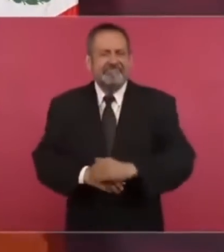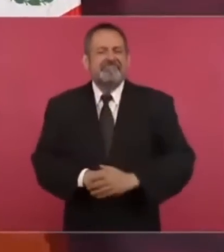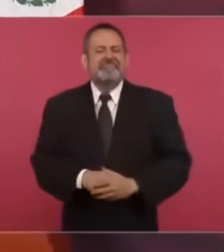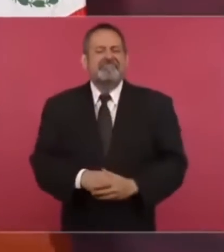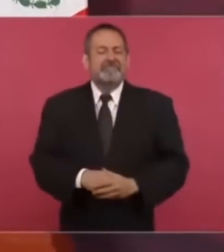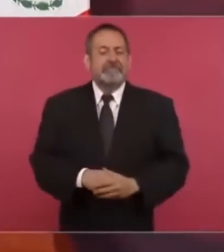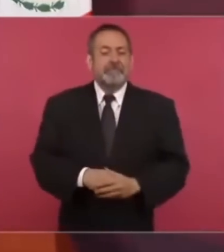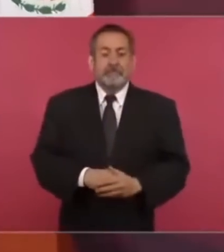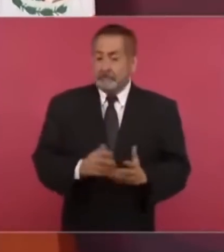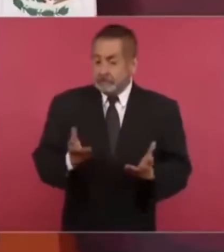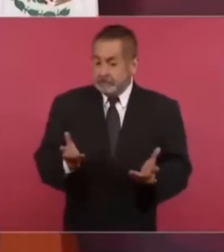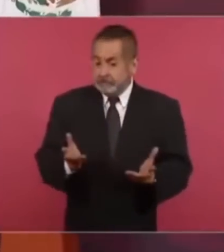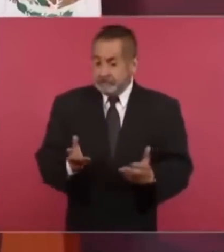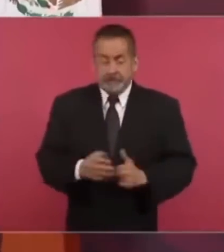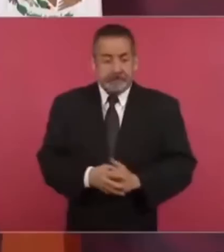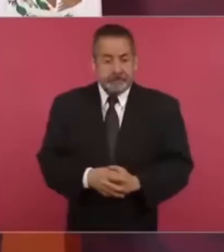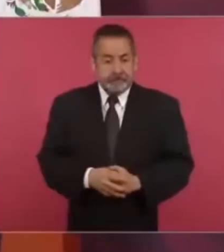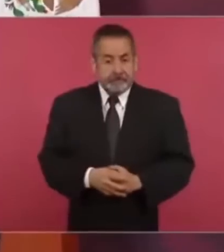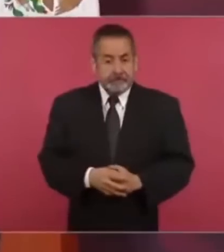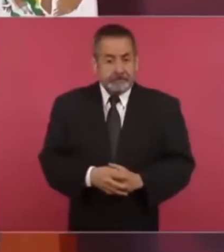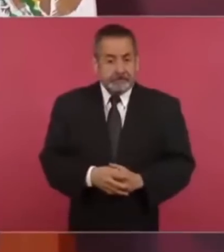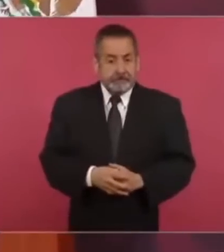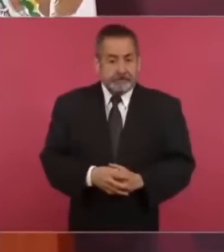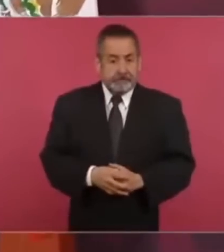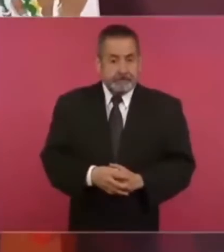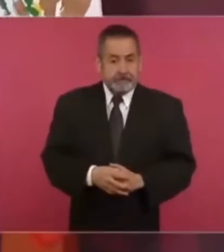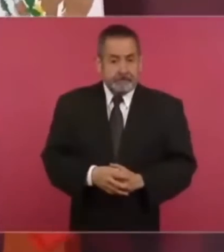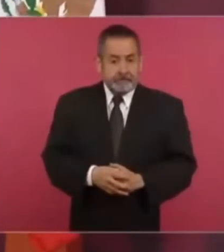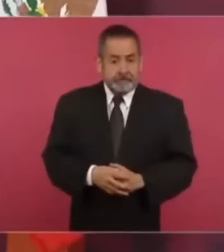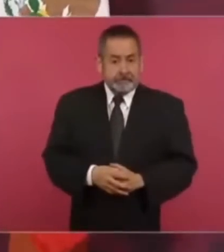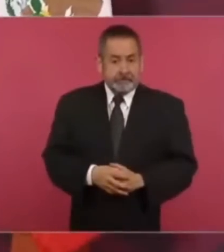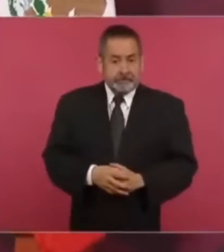Bueno, entonces,